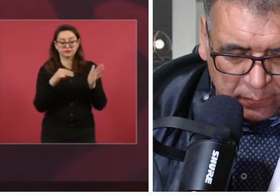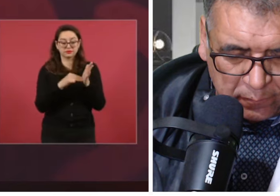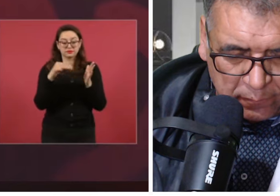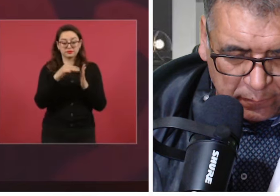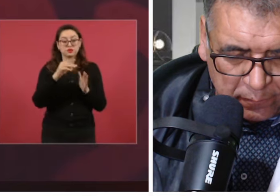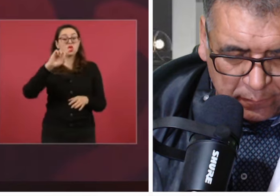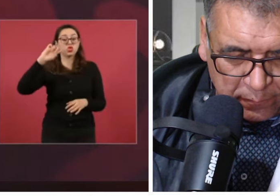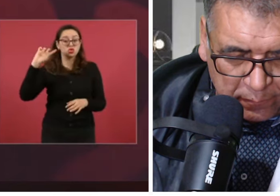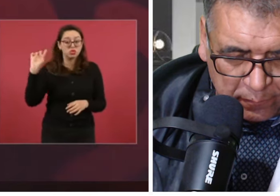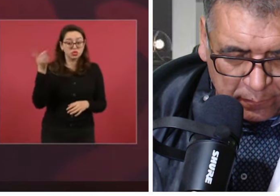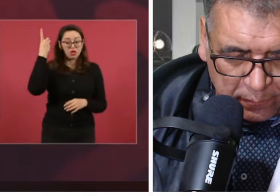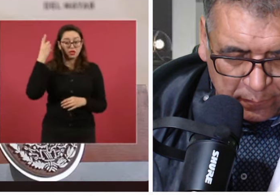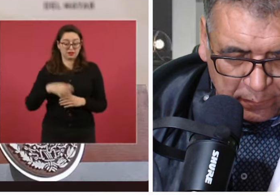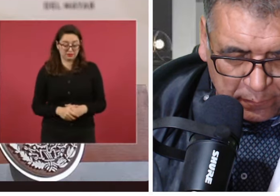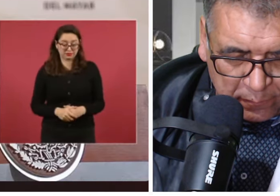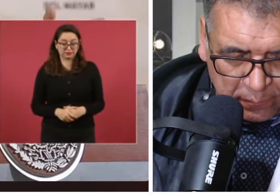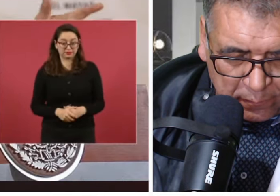$300 millones.